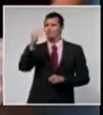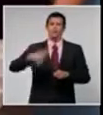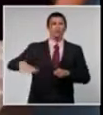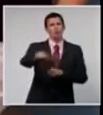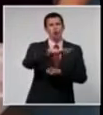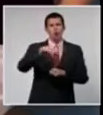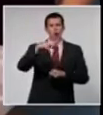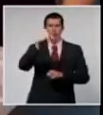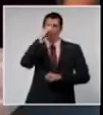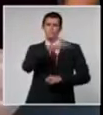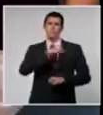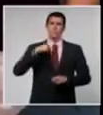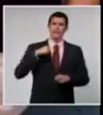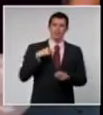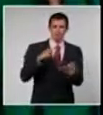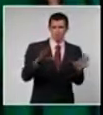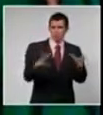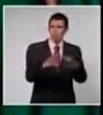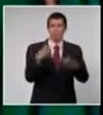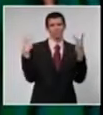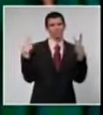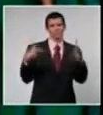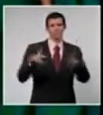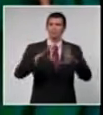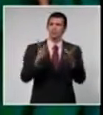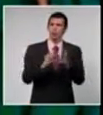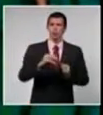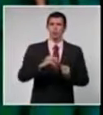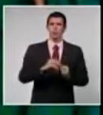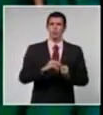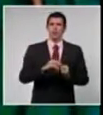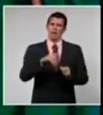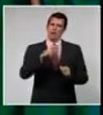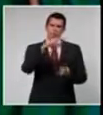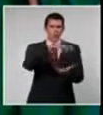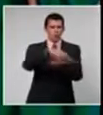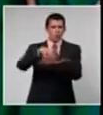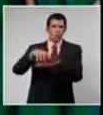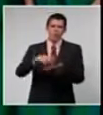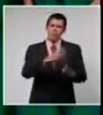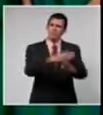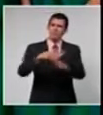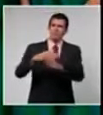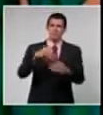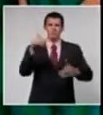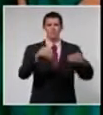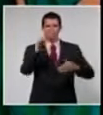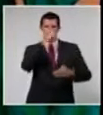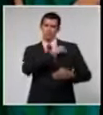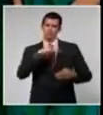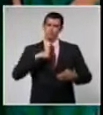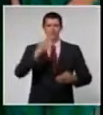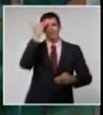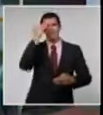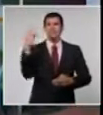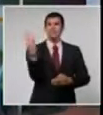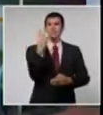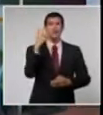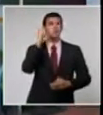padres fundadores en el Hospital Céspedes, los doctores Ricardo Hijuelos y María Julia Ojeda, y a la inmensa obra de la